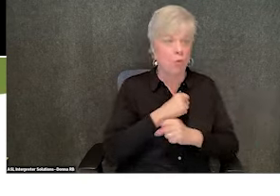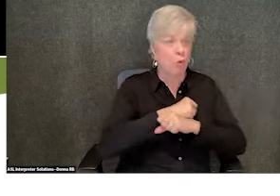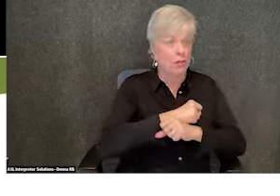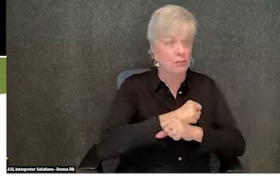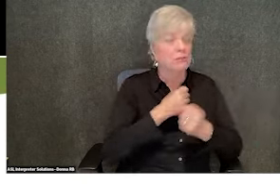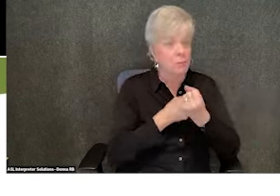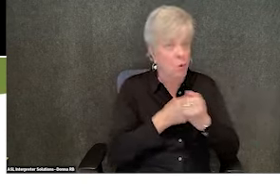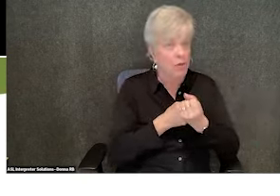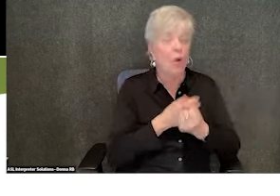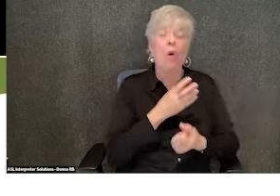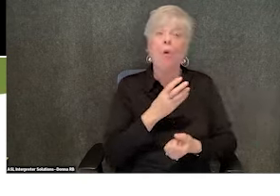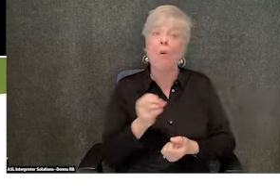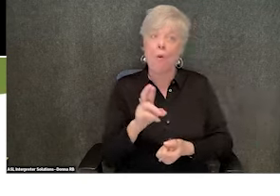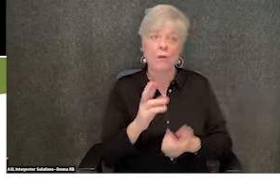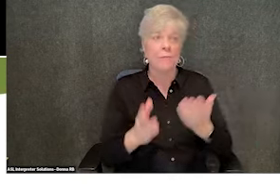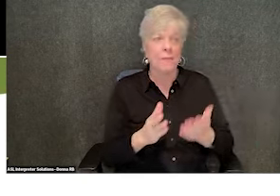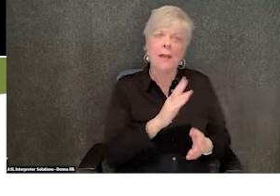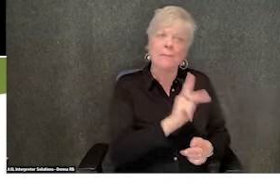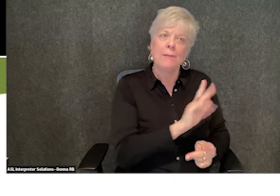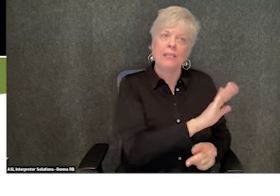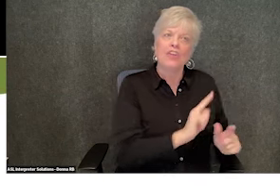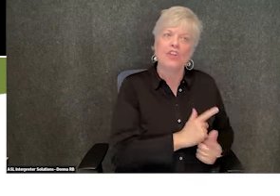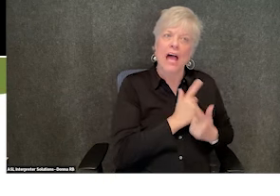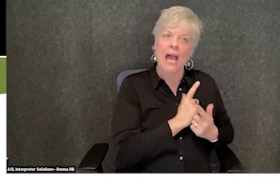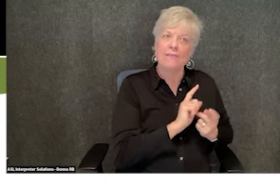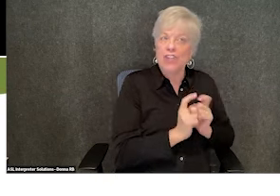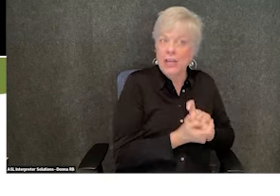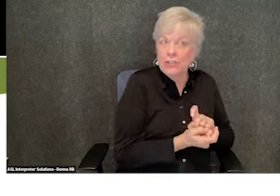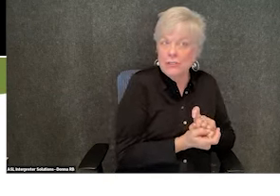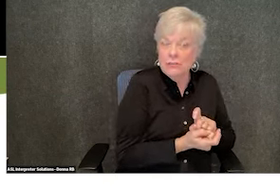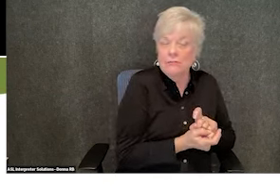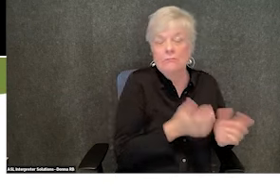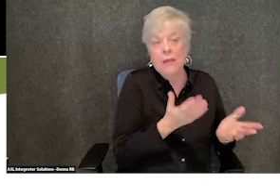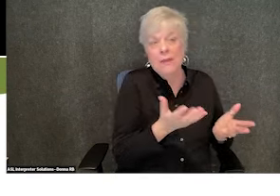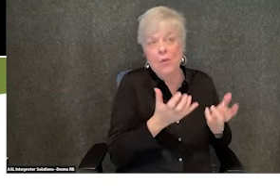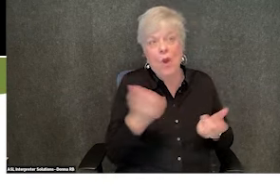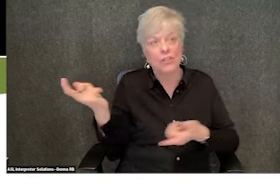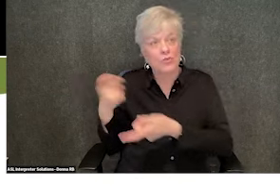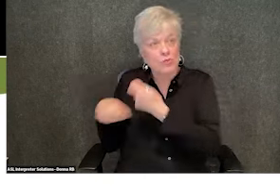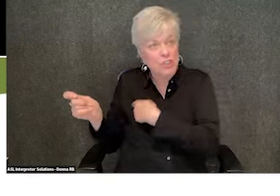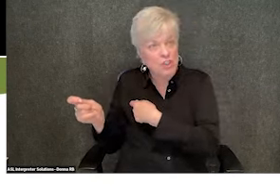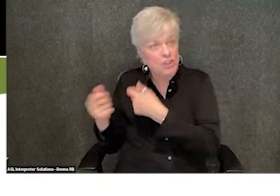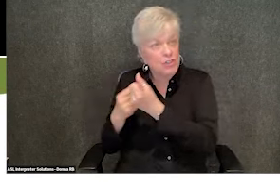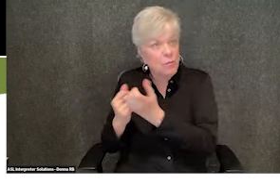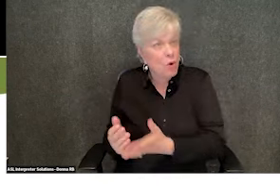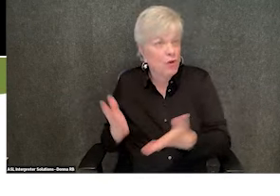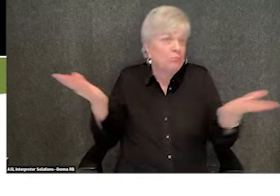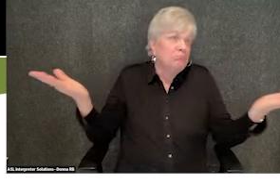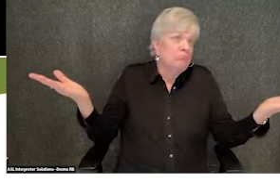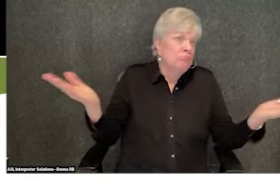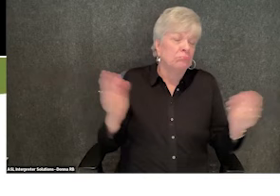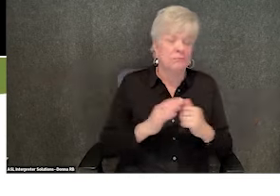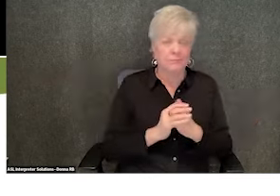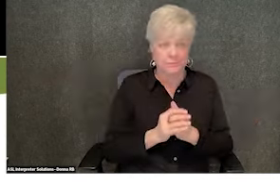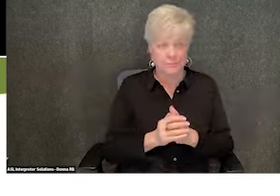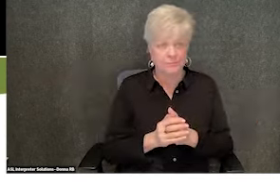pueden necesitar más apoyo o menos. Y también puede haber diferentes personas en su vida.